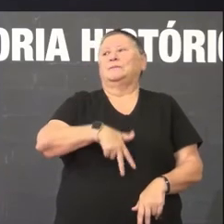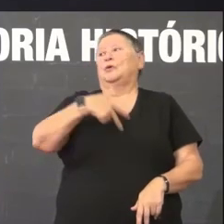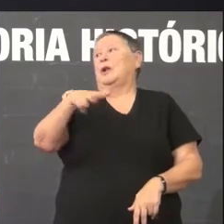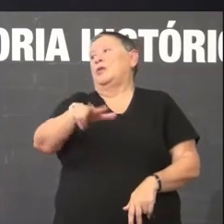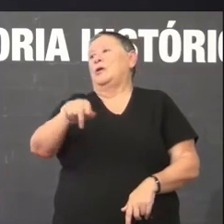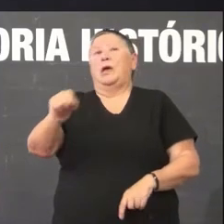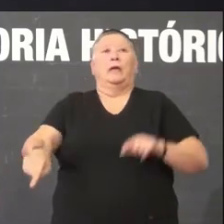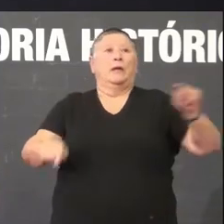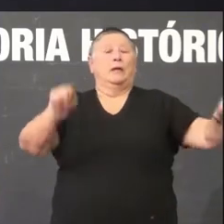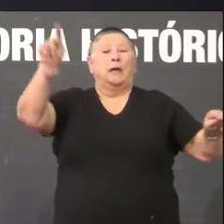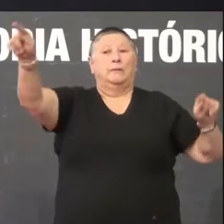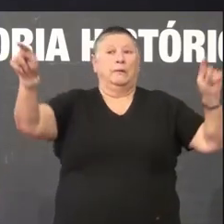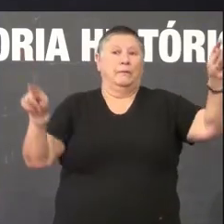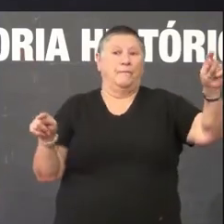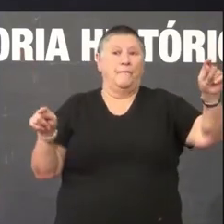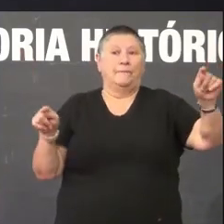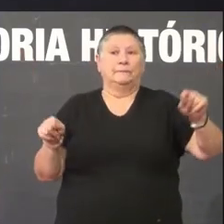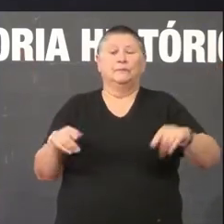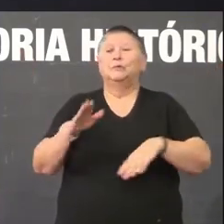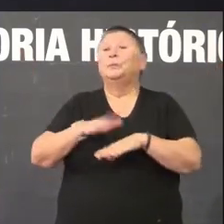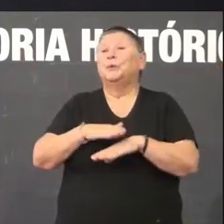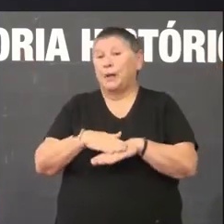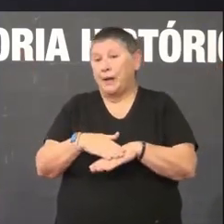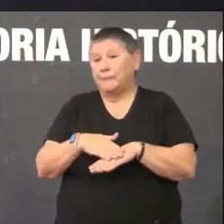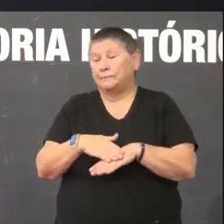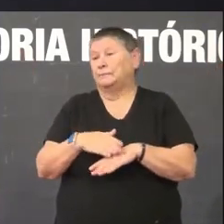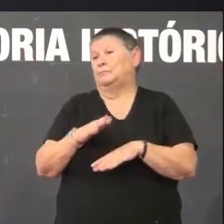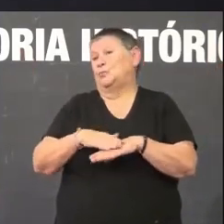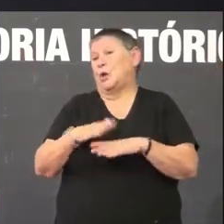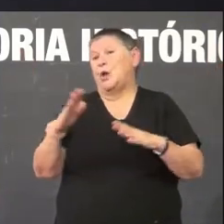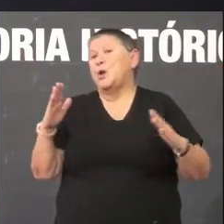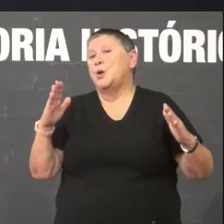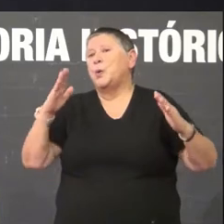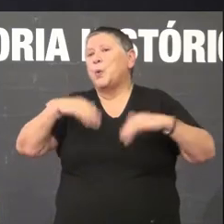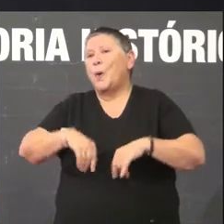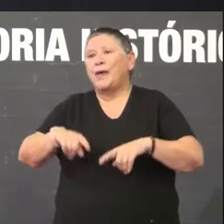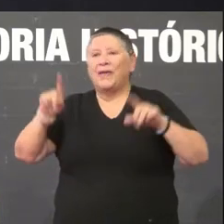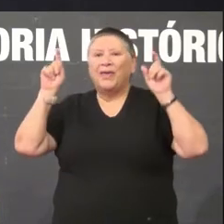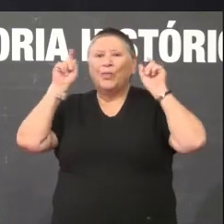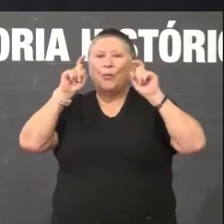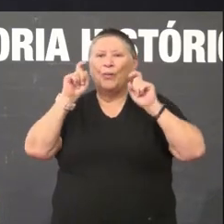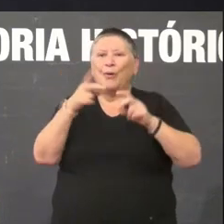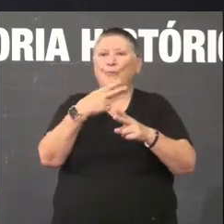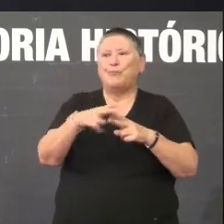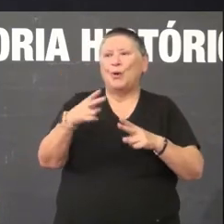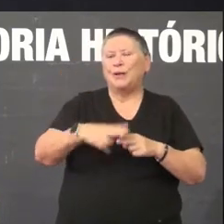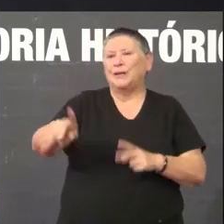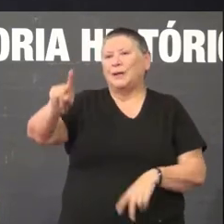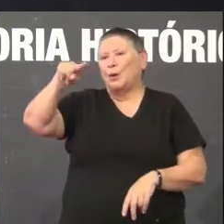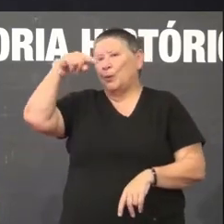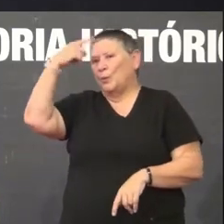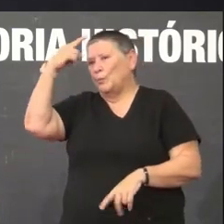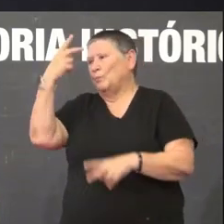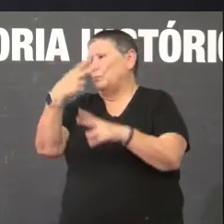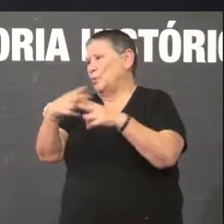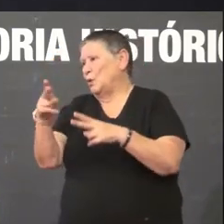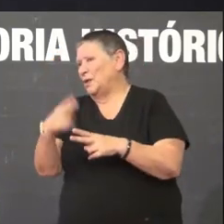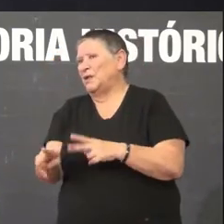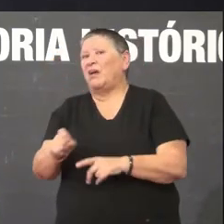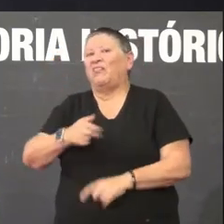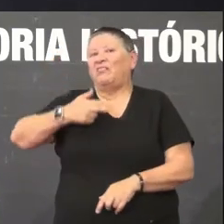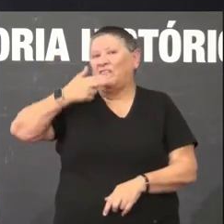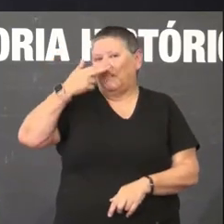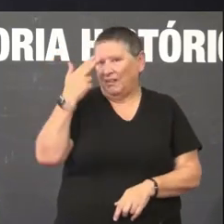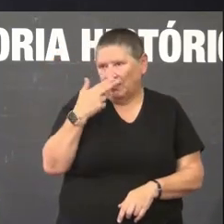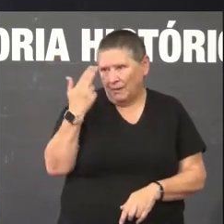nacionalismo dalá, porque non hai nin educación, nin cultura política, nin interés en facer